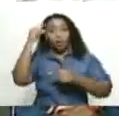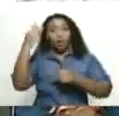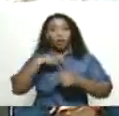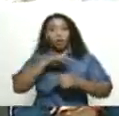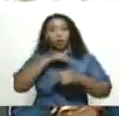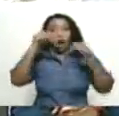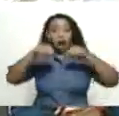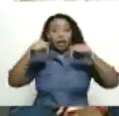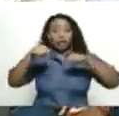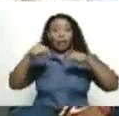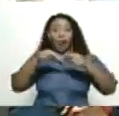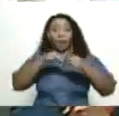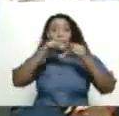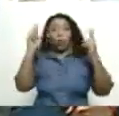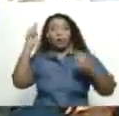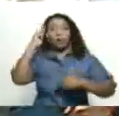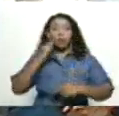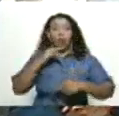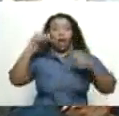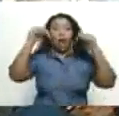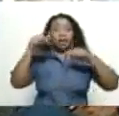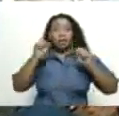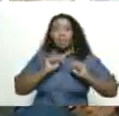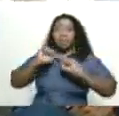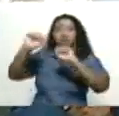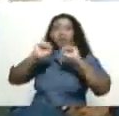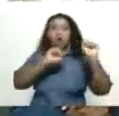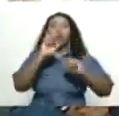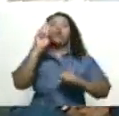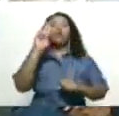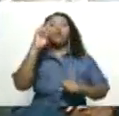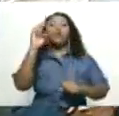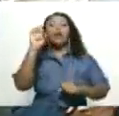este puente, en el Simón Bolívar, en Ureña.